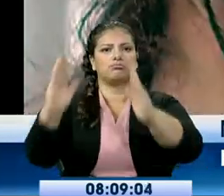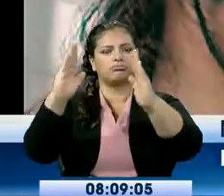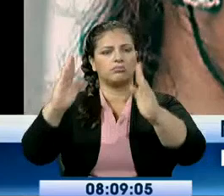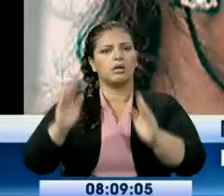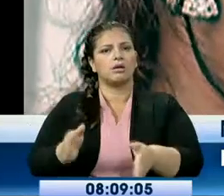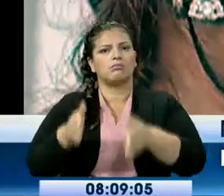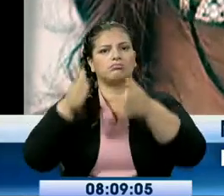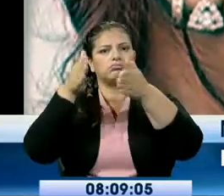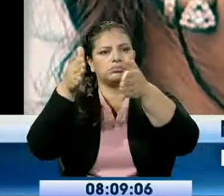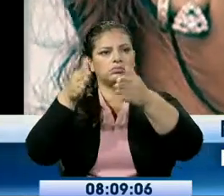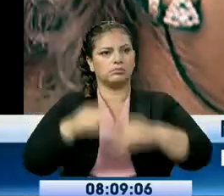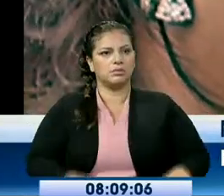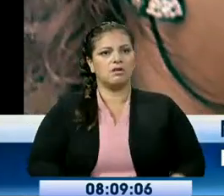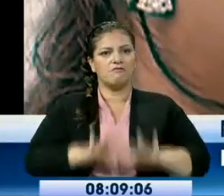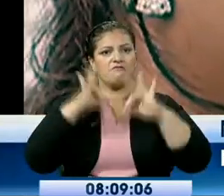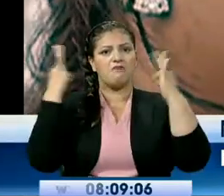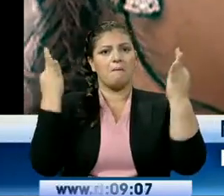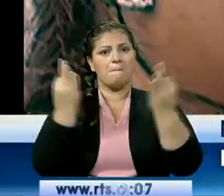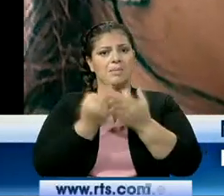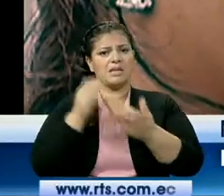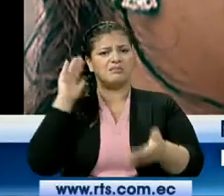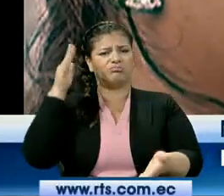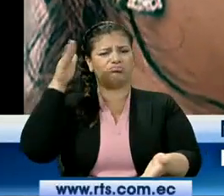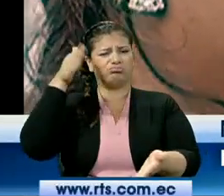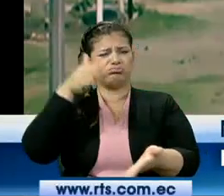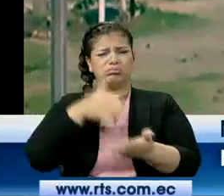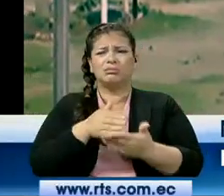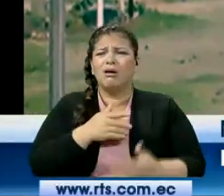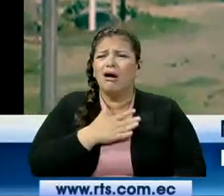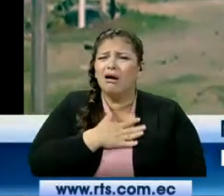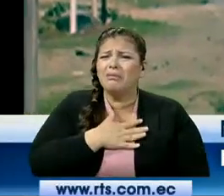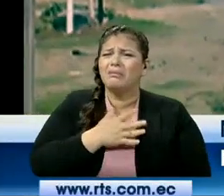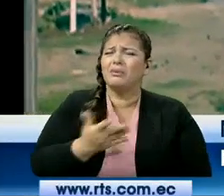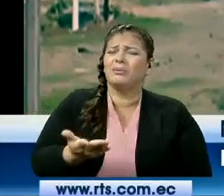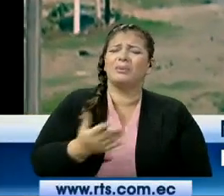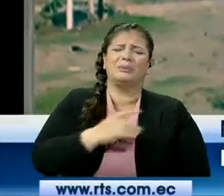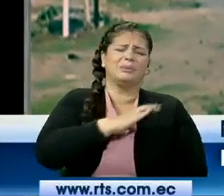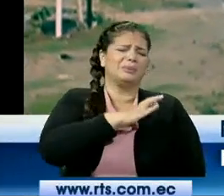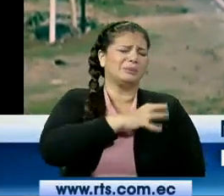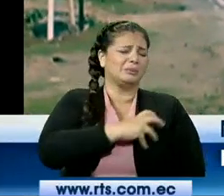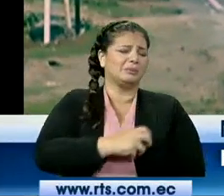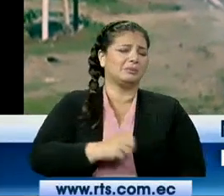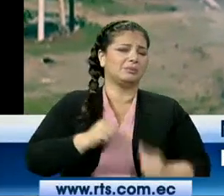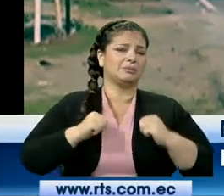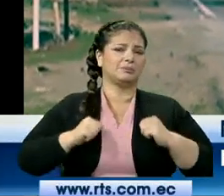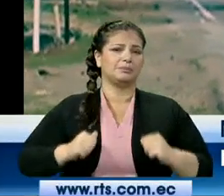que los sorprendió ese fin de semana, informó Charlie Pizarro.